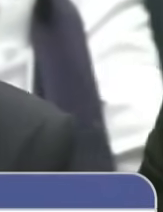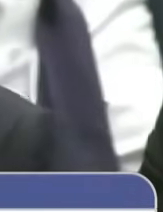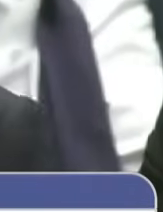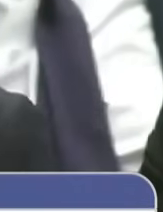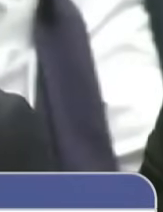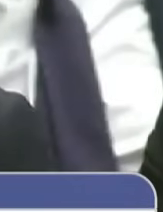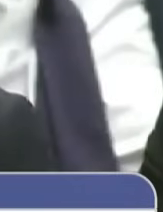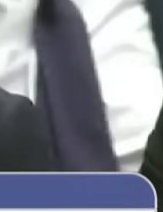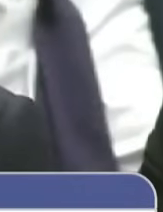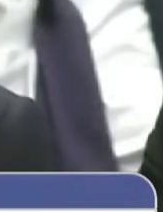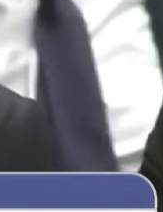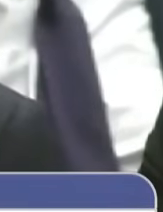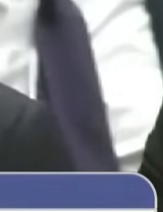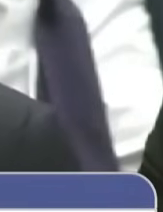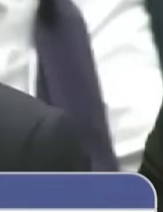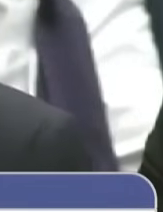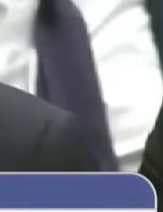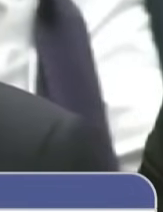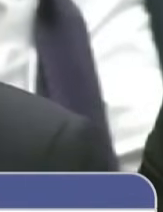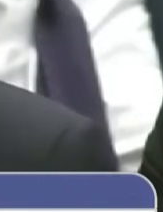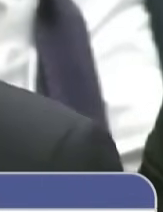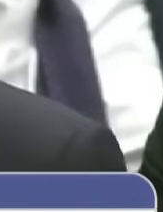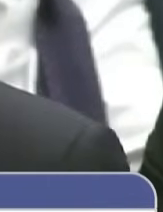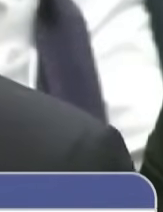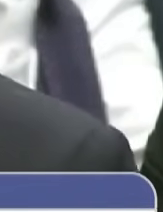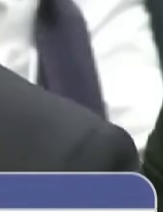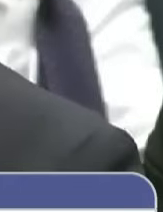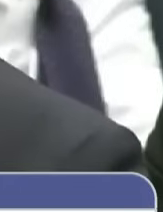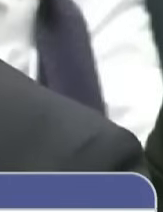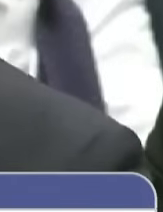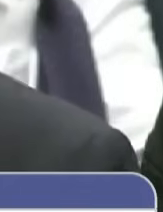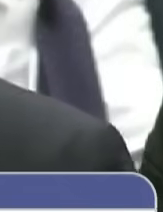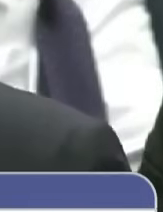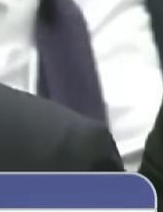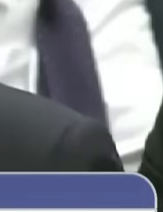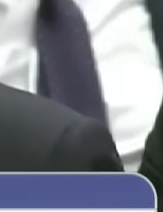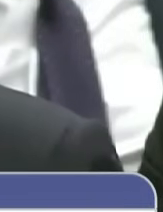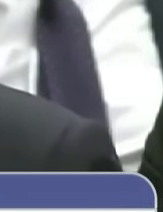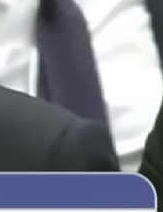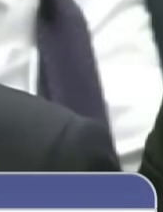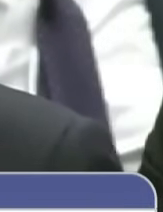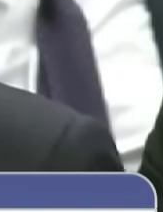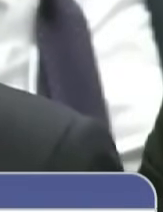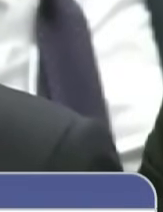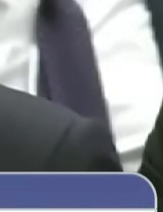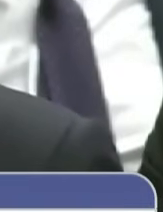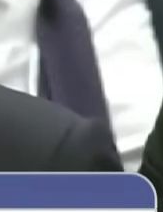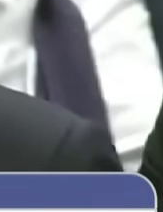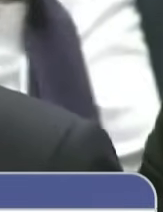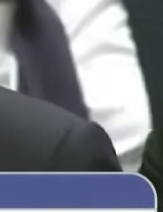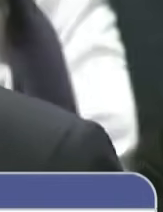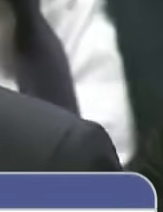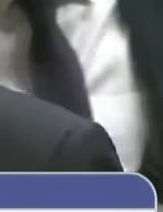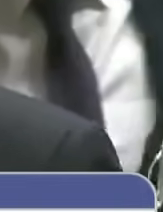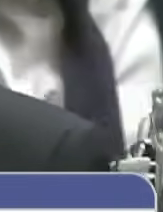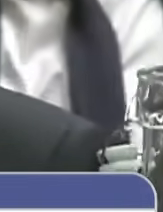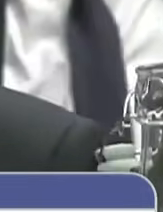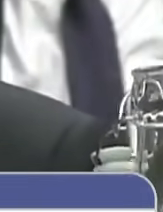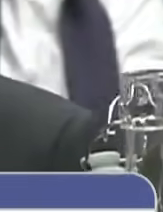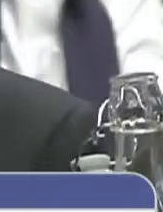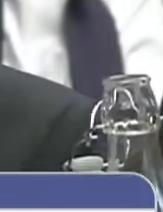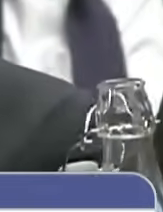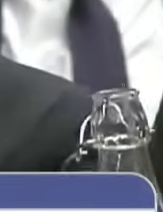involucrados en este caso o en casos similares, sobre todo en lo que tiene que ver con facturas falsas y lavado de activos. Vamos a los detalles. Miguel Ángel